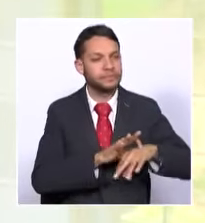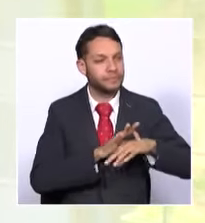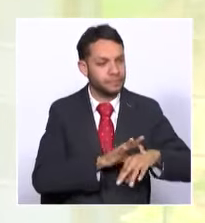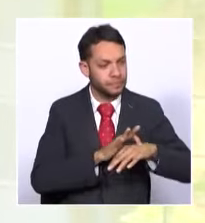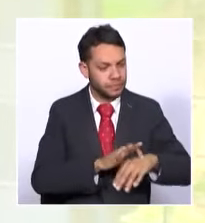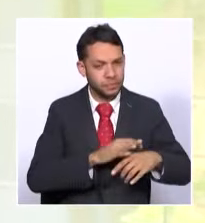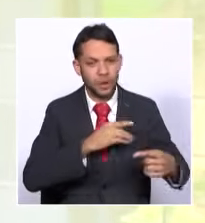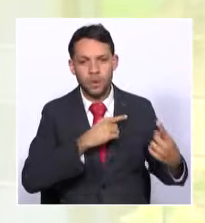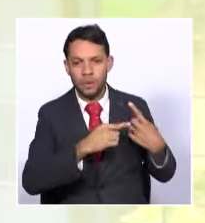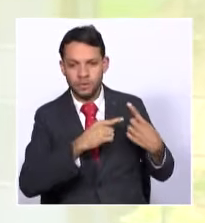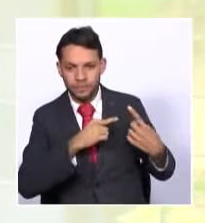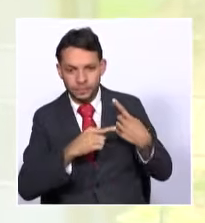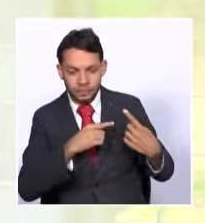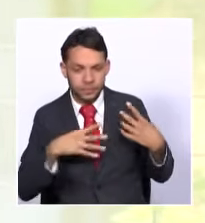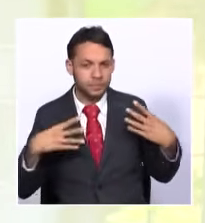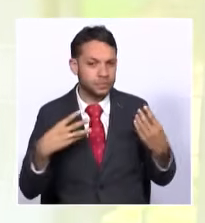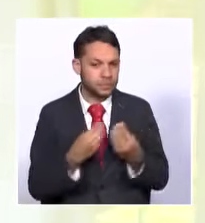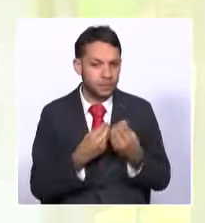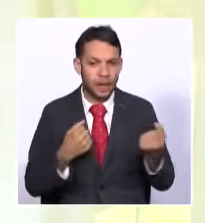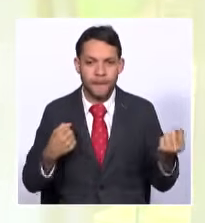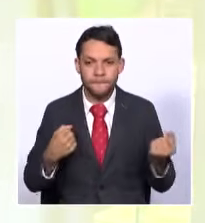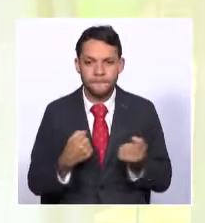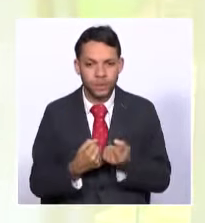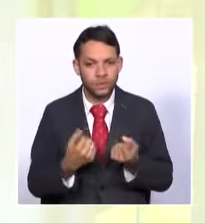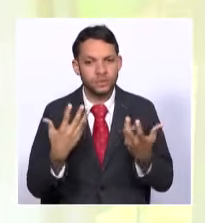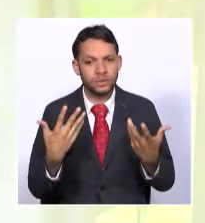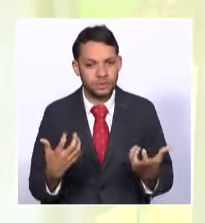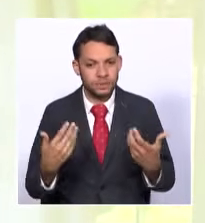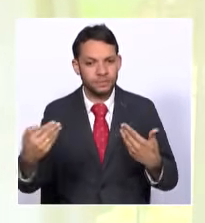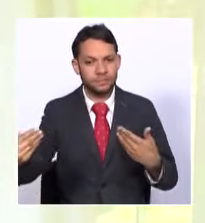podido construir para todos ustedes.